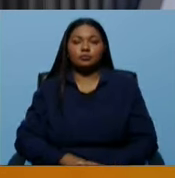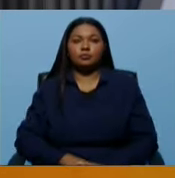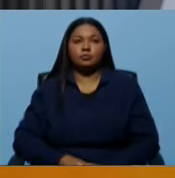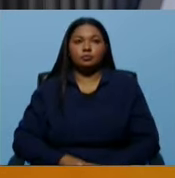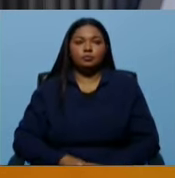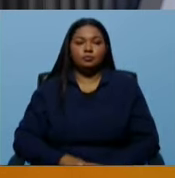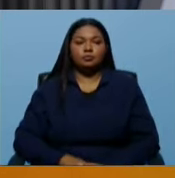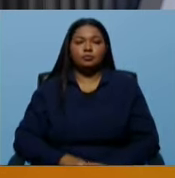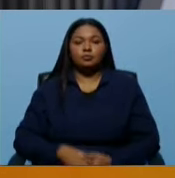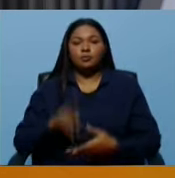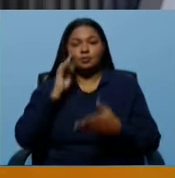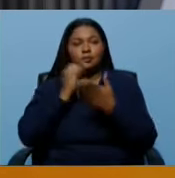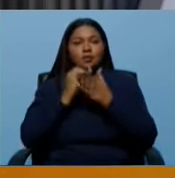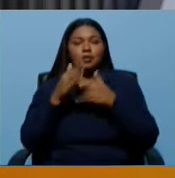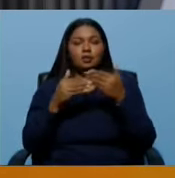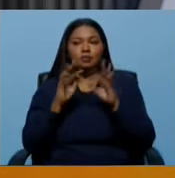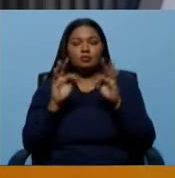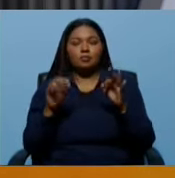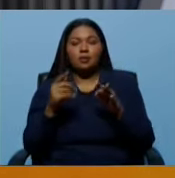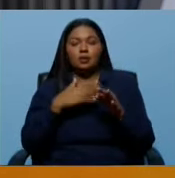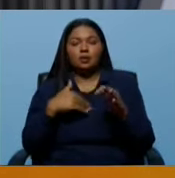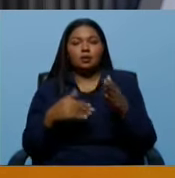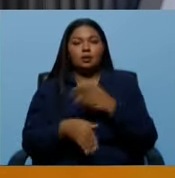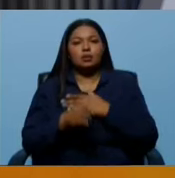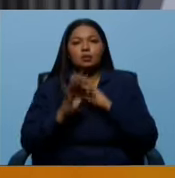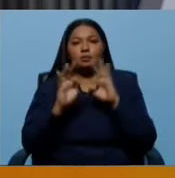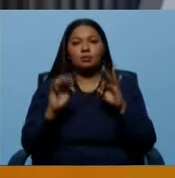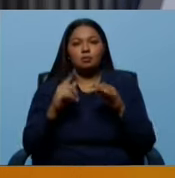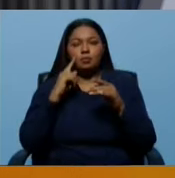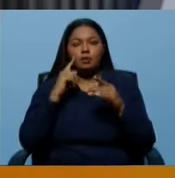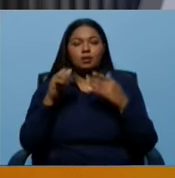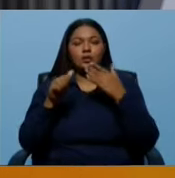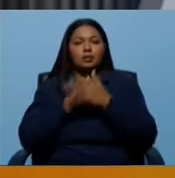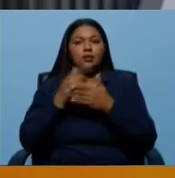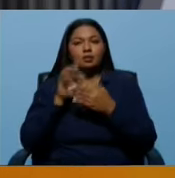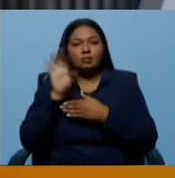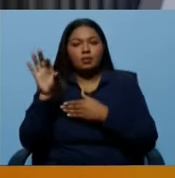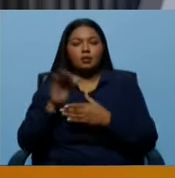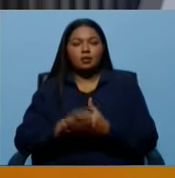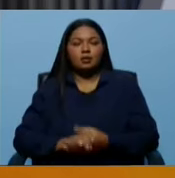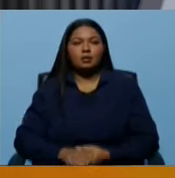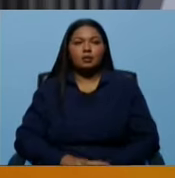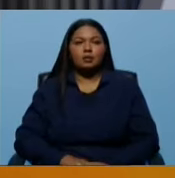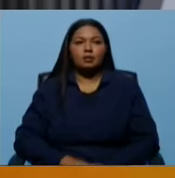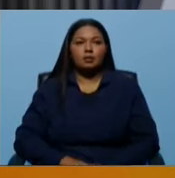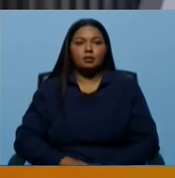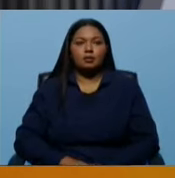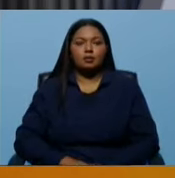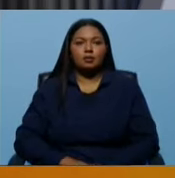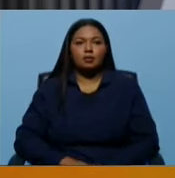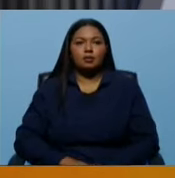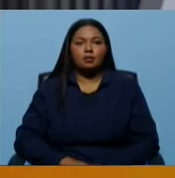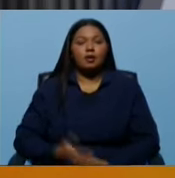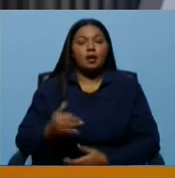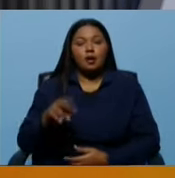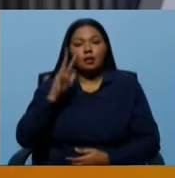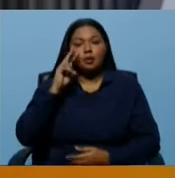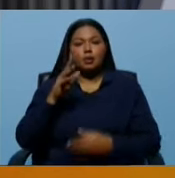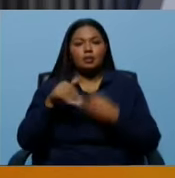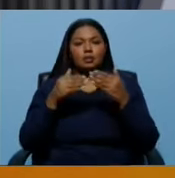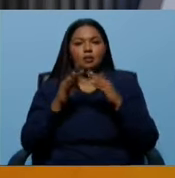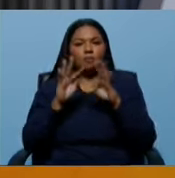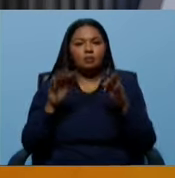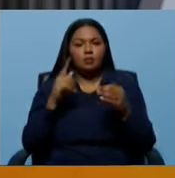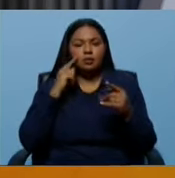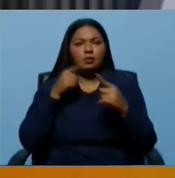edificar, cuando la derecha pretendió permanentemente desmembrar el país, porque hay que ver lo cruel, lo terrible que ha sido el